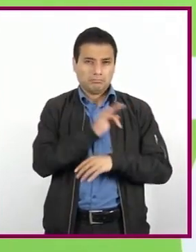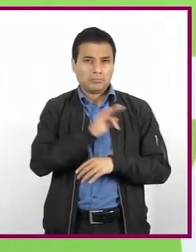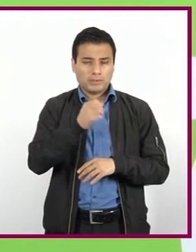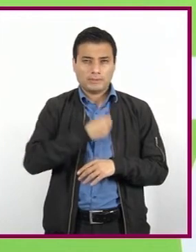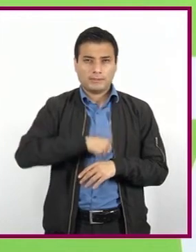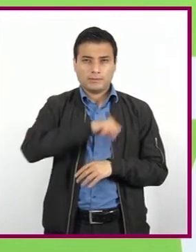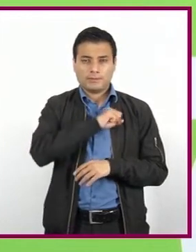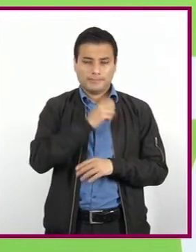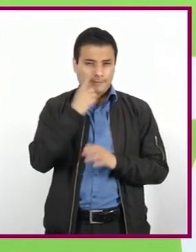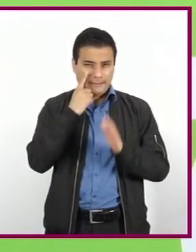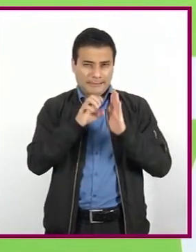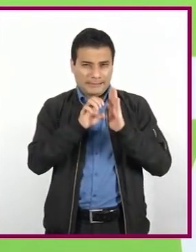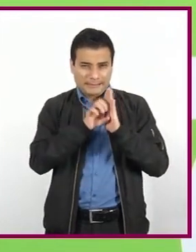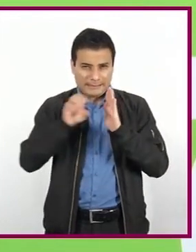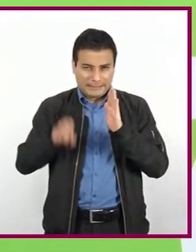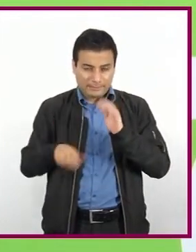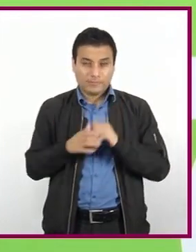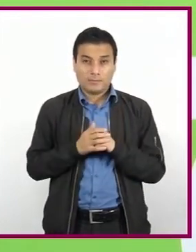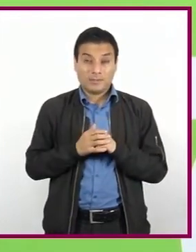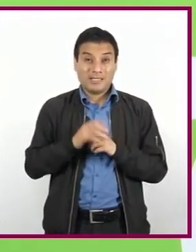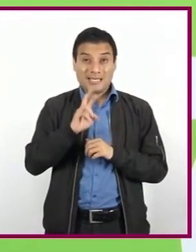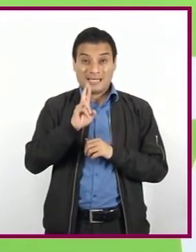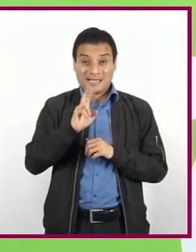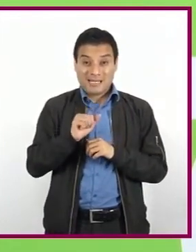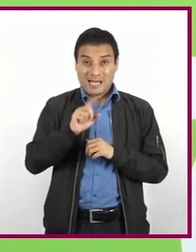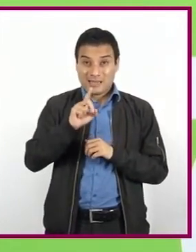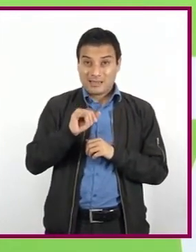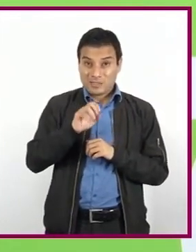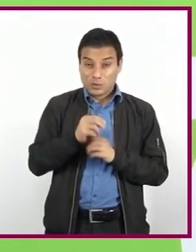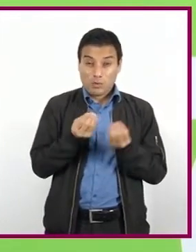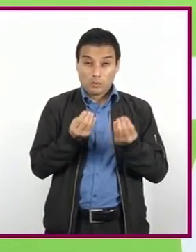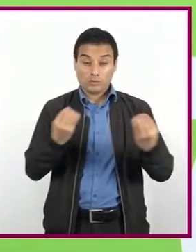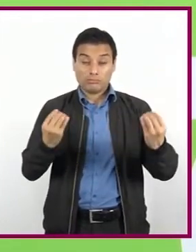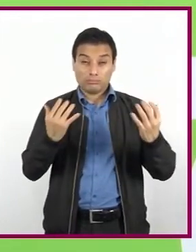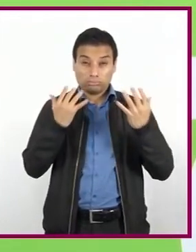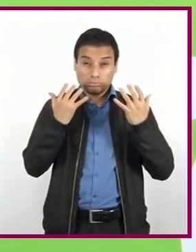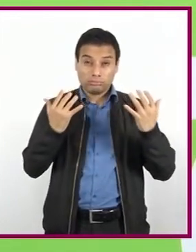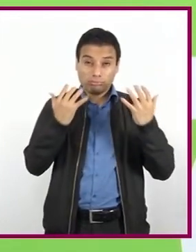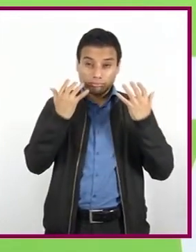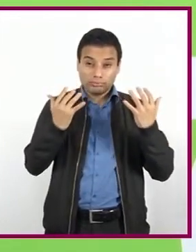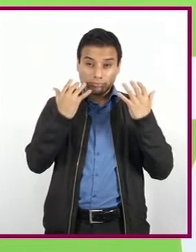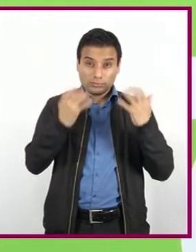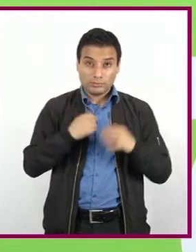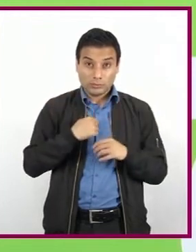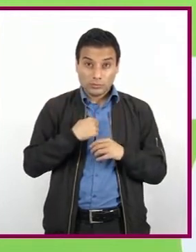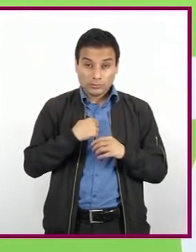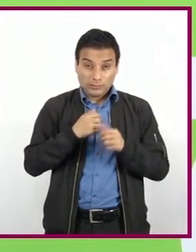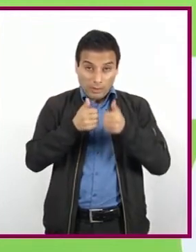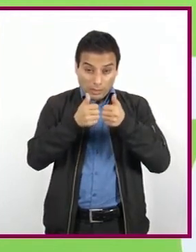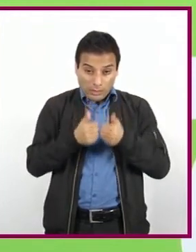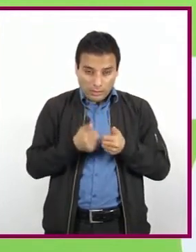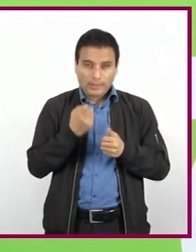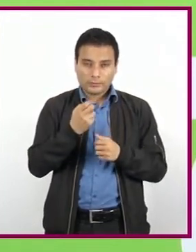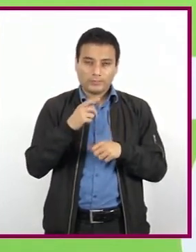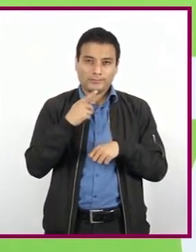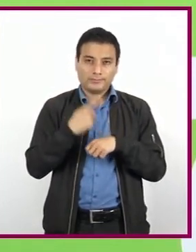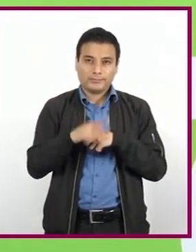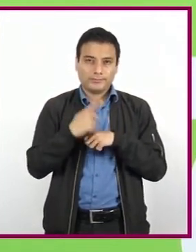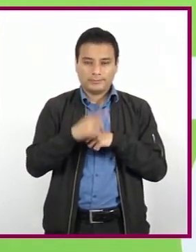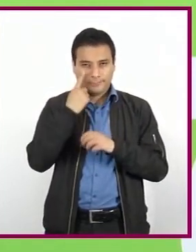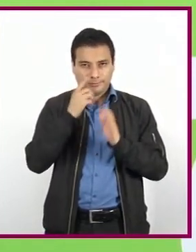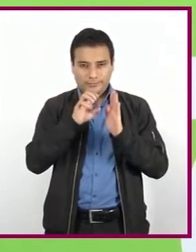nos exponemos a niveles altos y por más tiempo. Por ejemplo, una radiografía de